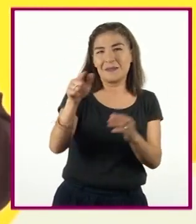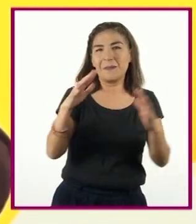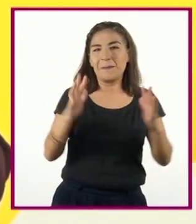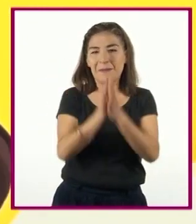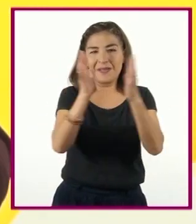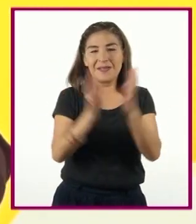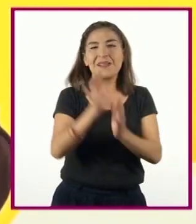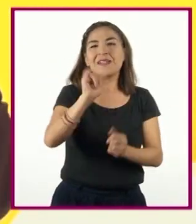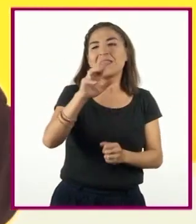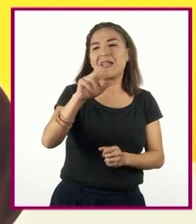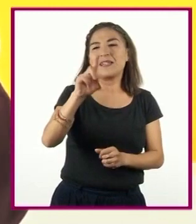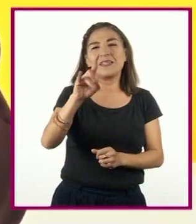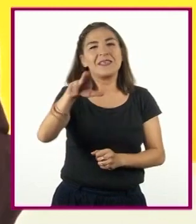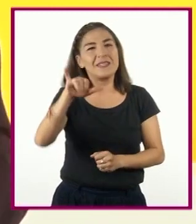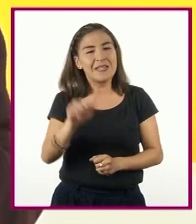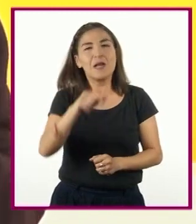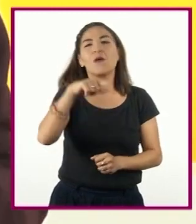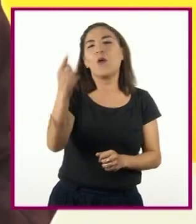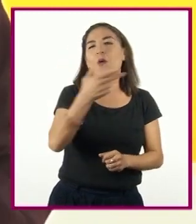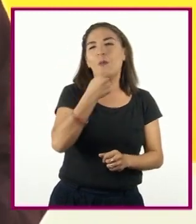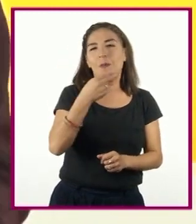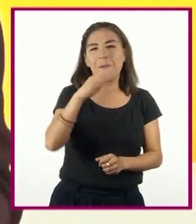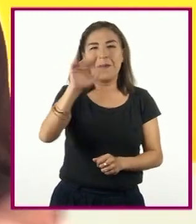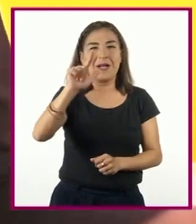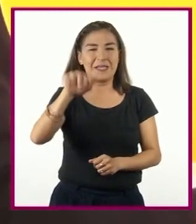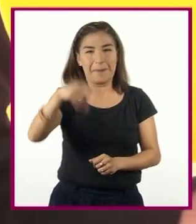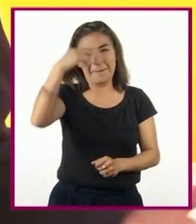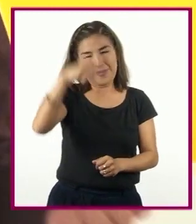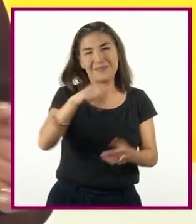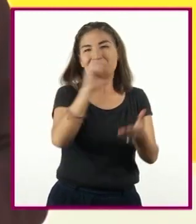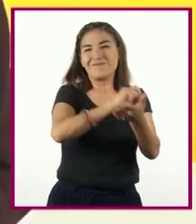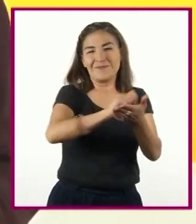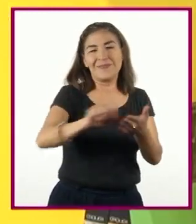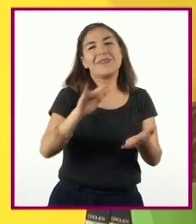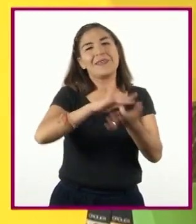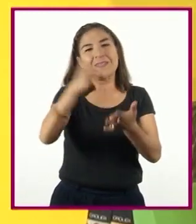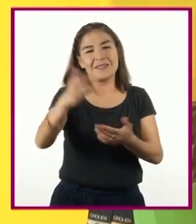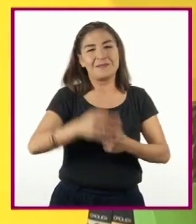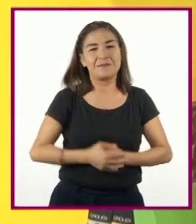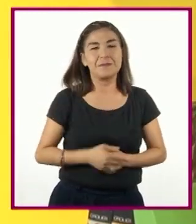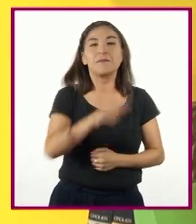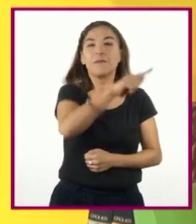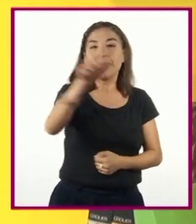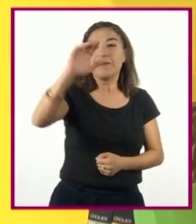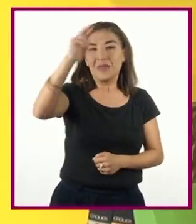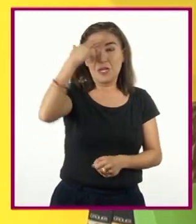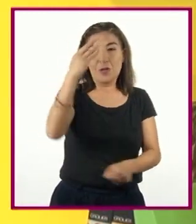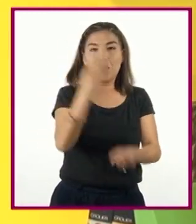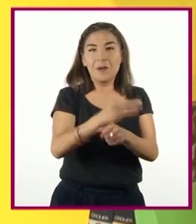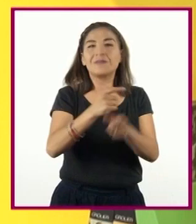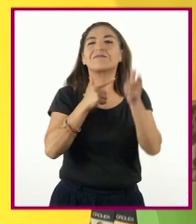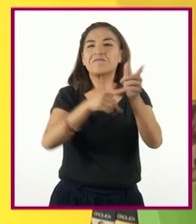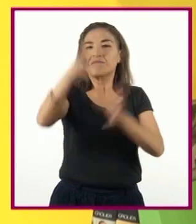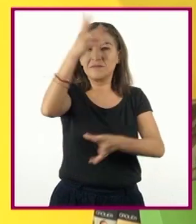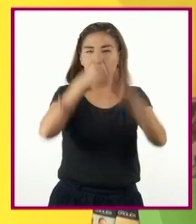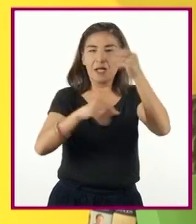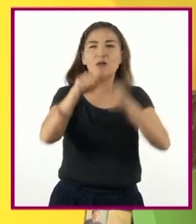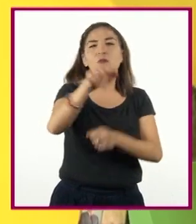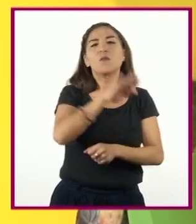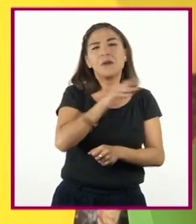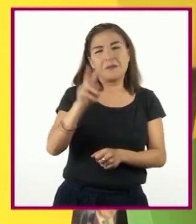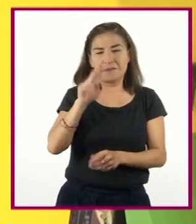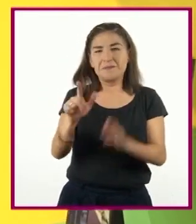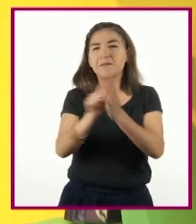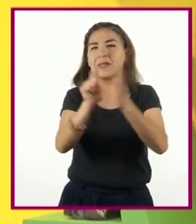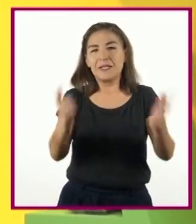Irandini y Balam para complementar nuestro reto. Muchas gracias. Recuerden que para seguir aprendiendo pueden consultar su libro